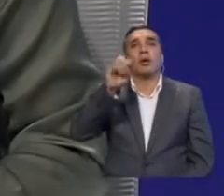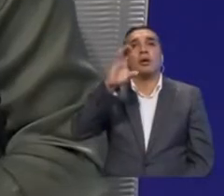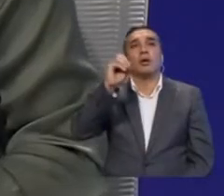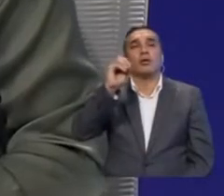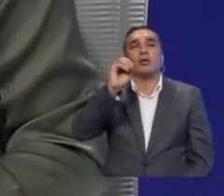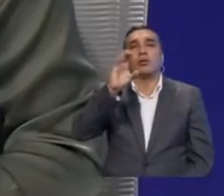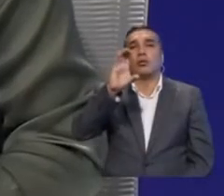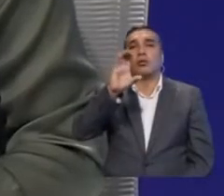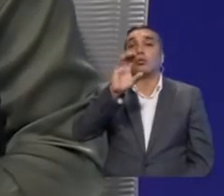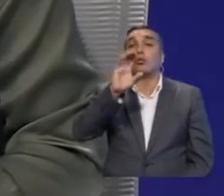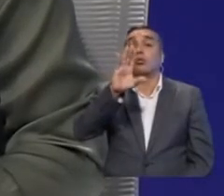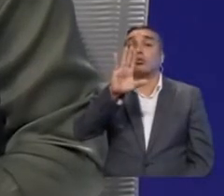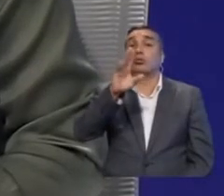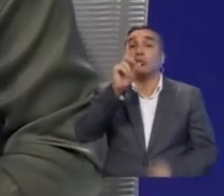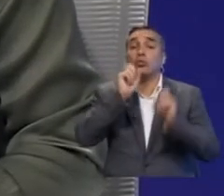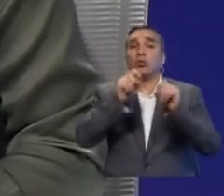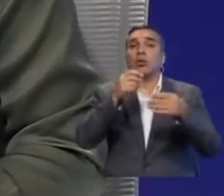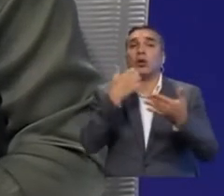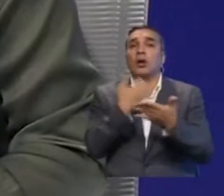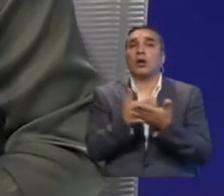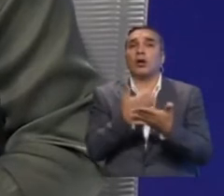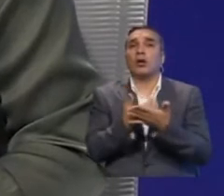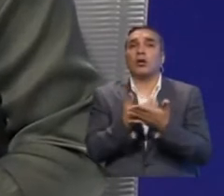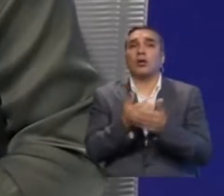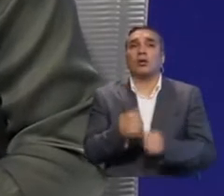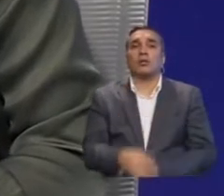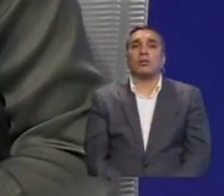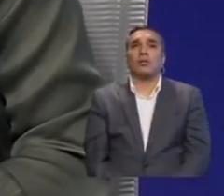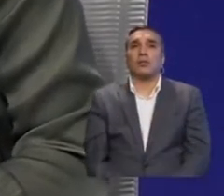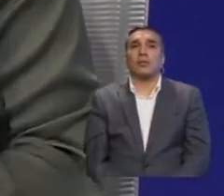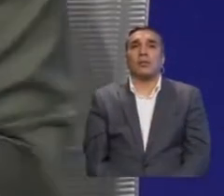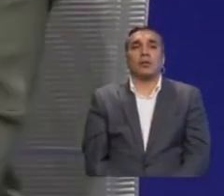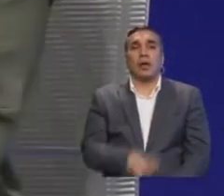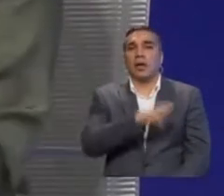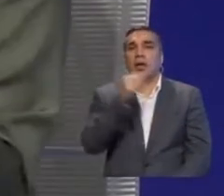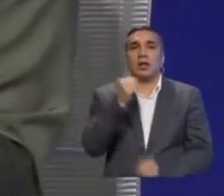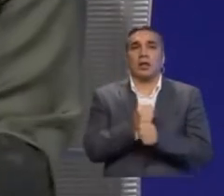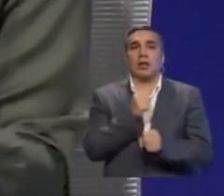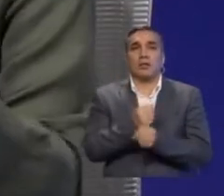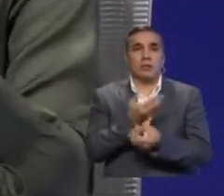sobre economía y trabajo.